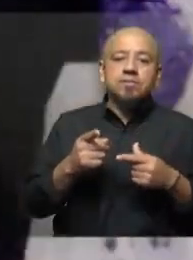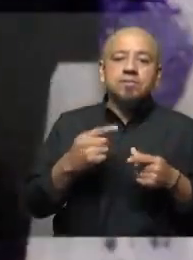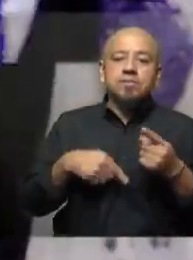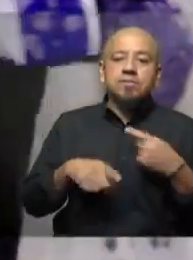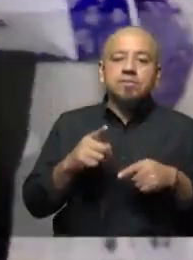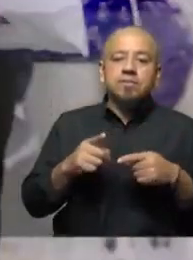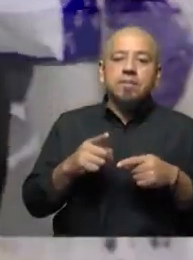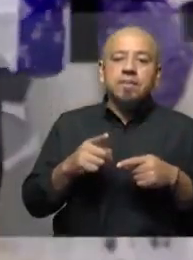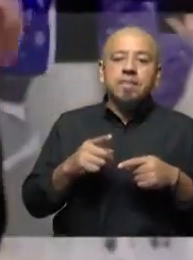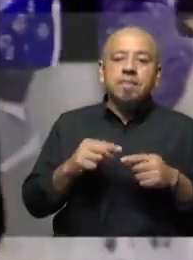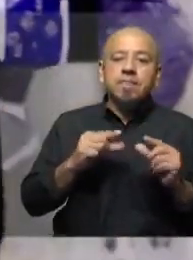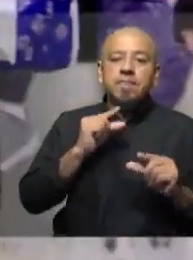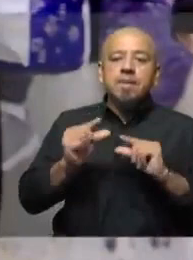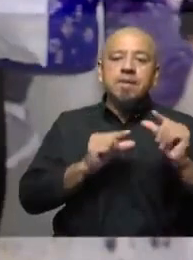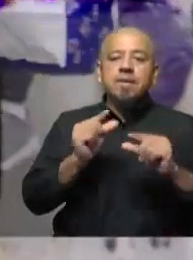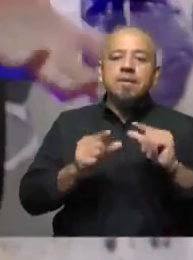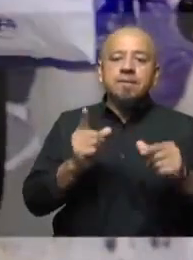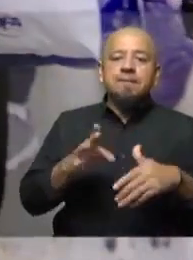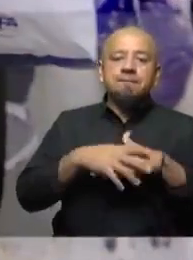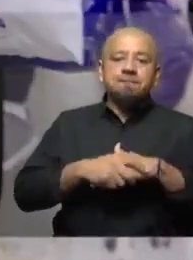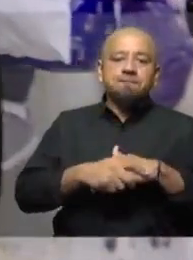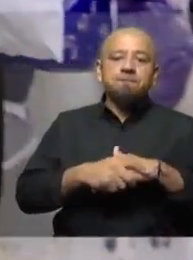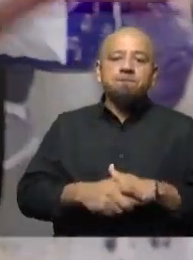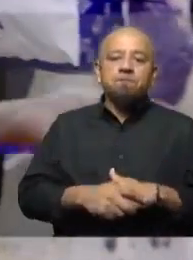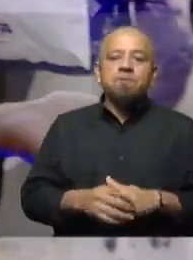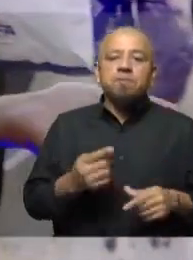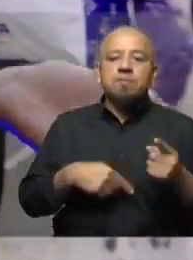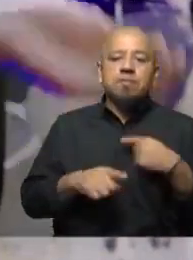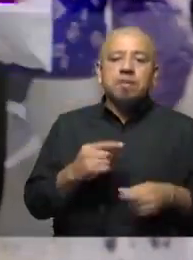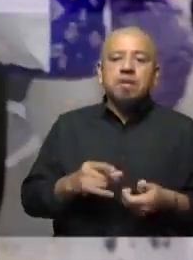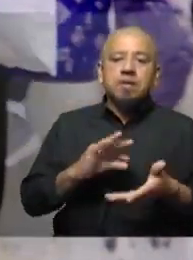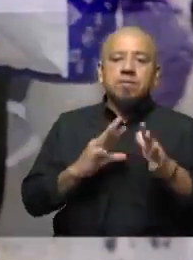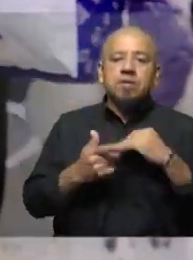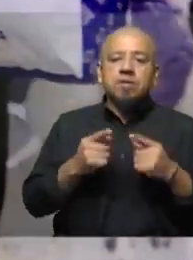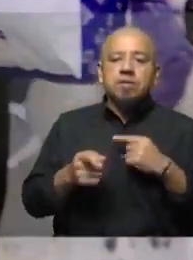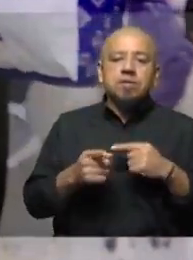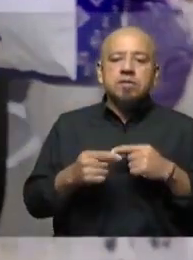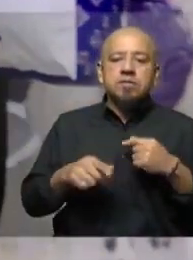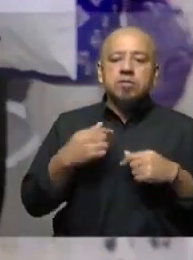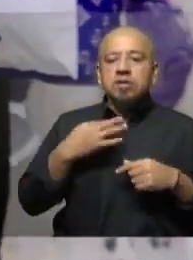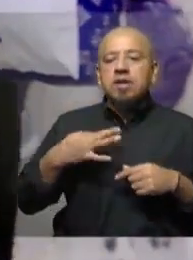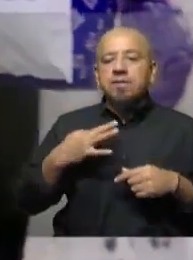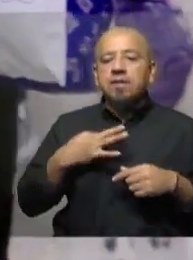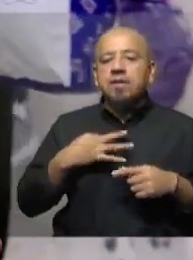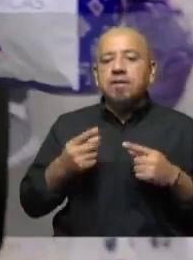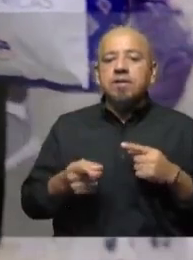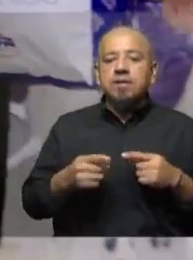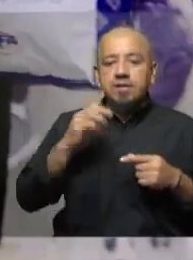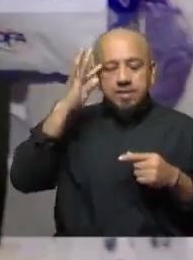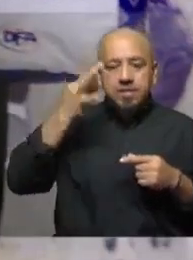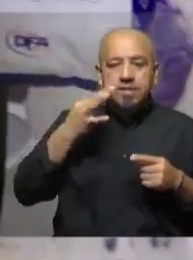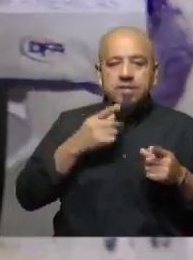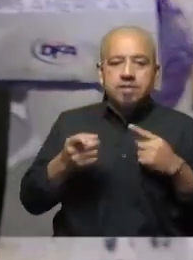que vamos un poco como a los orígenes de nuestra amistad, de algún modo escénico también, pero tiene que ver con nuestra vida real.